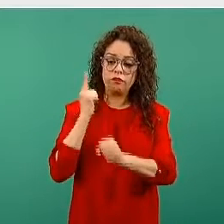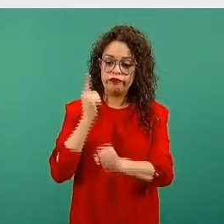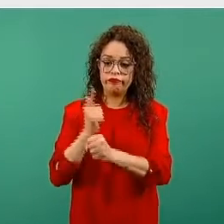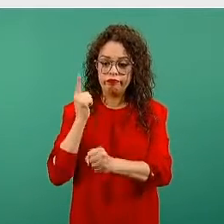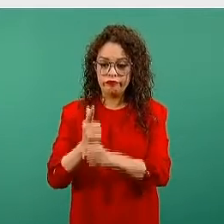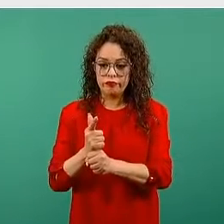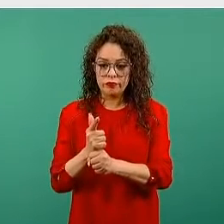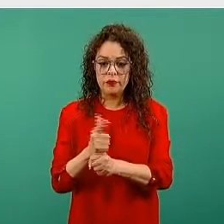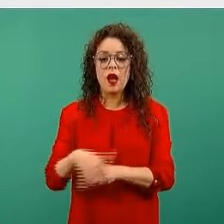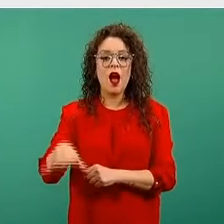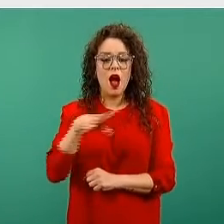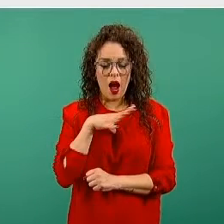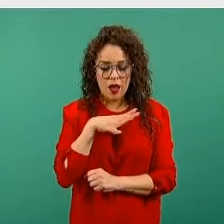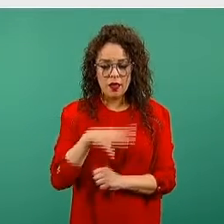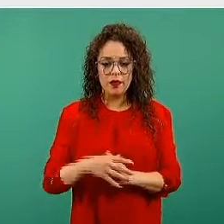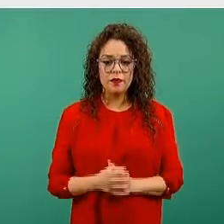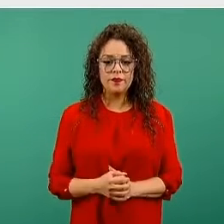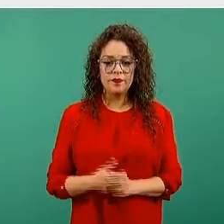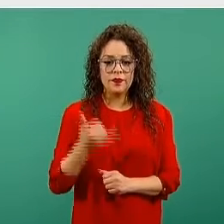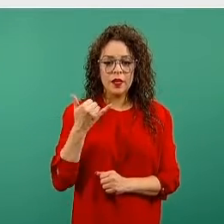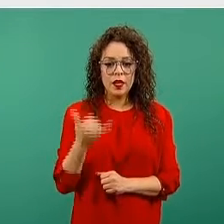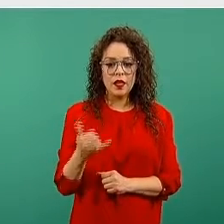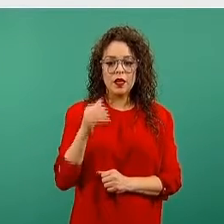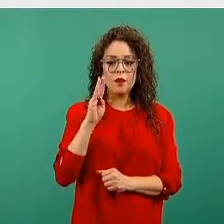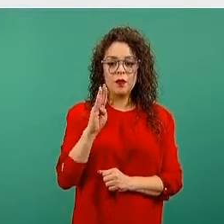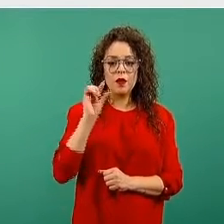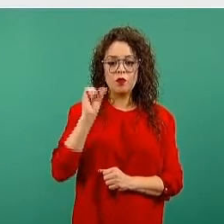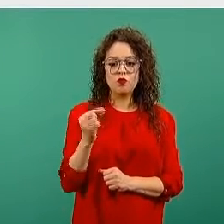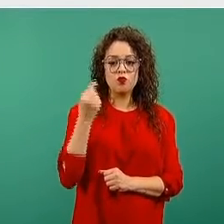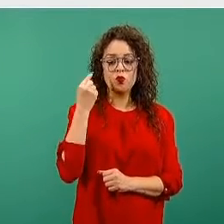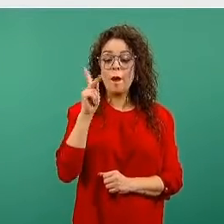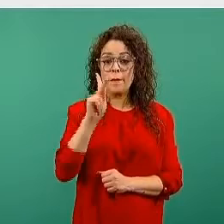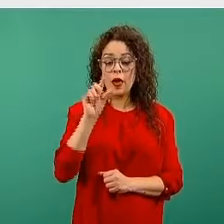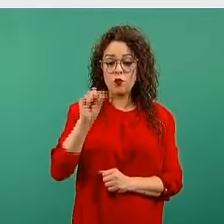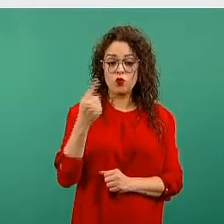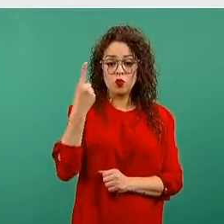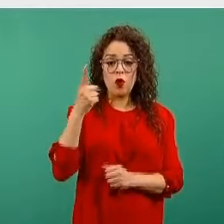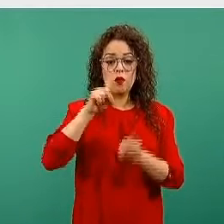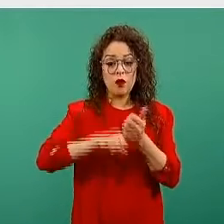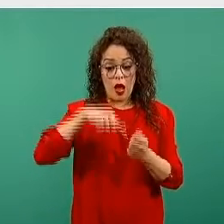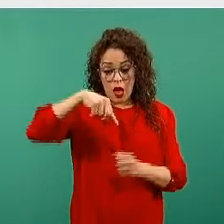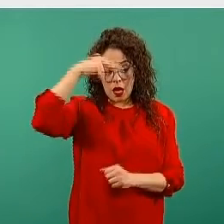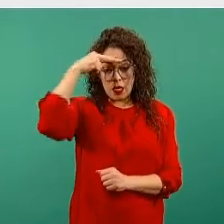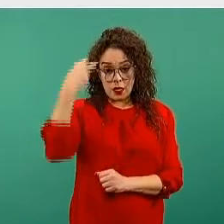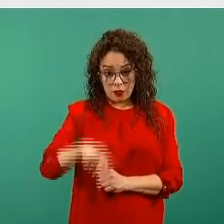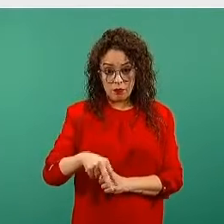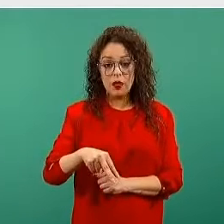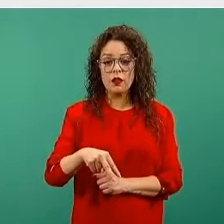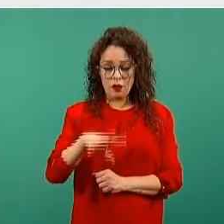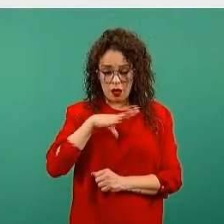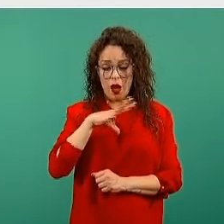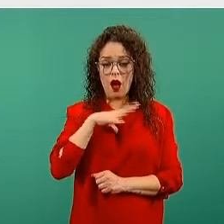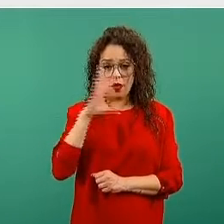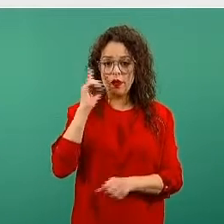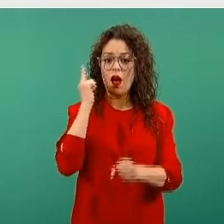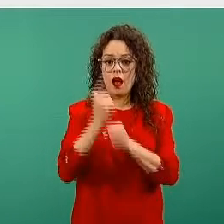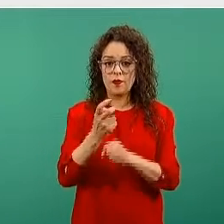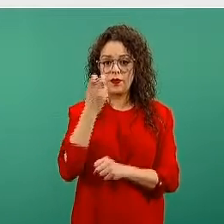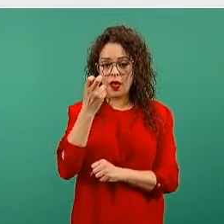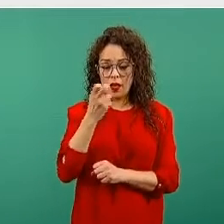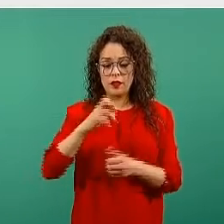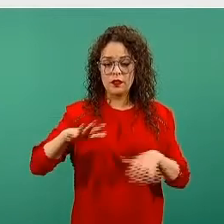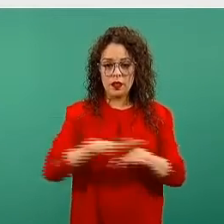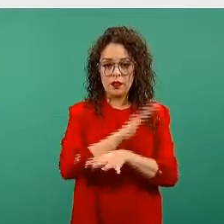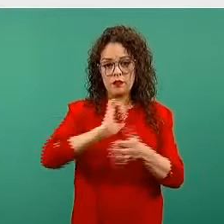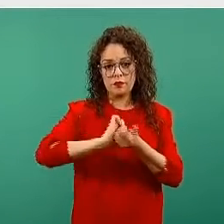para efectos de la variante P.1, que son 45 países, incluido México, a nivel mundial que las han identificado, son